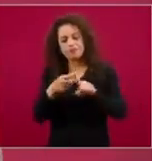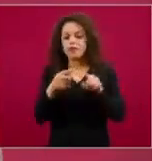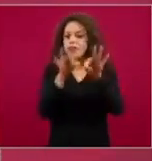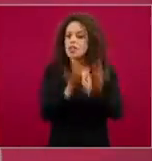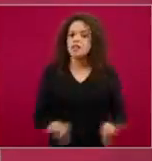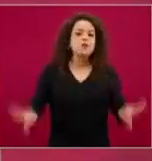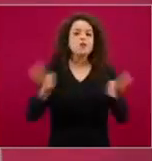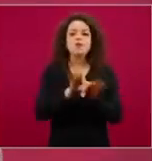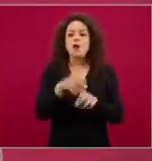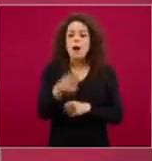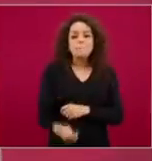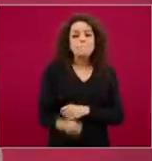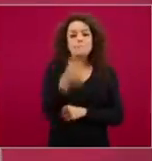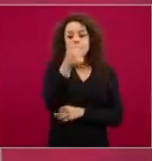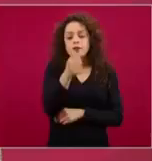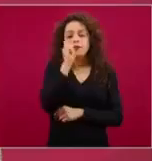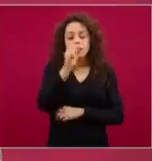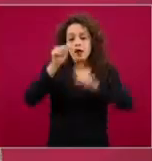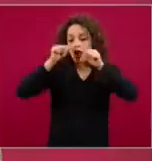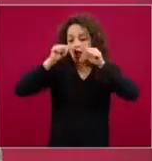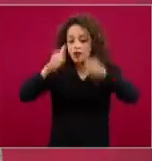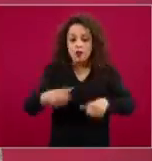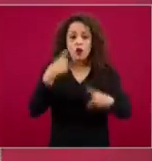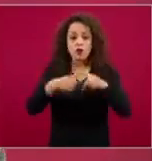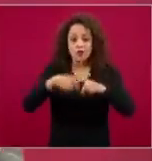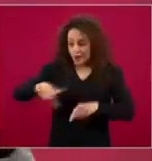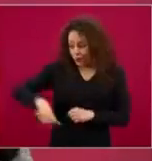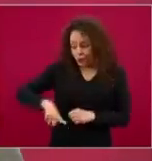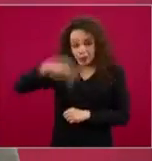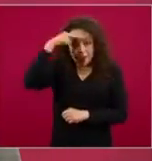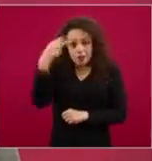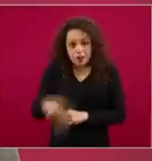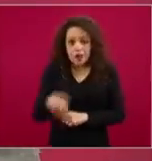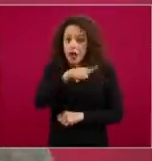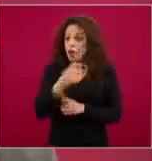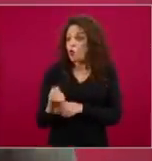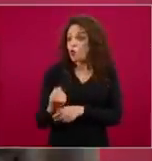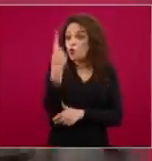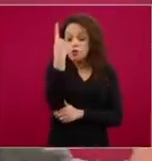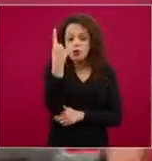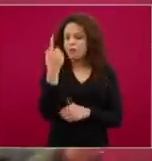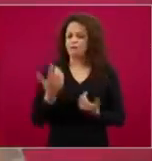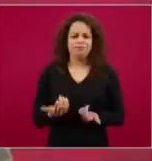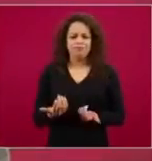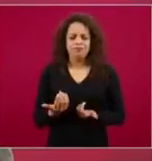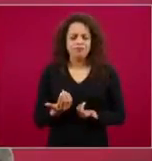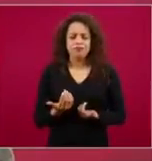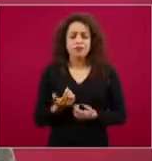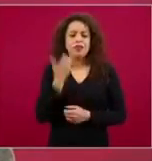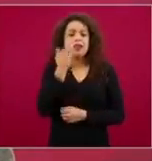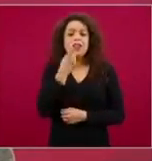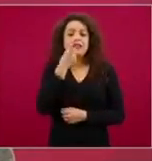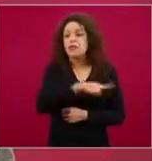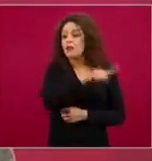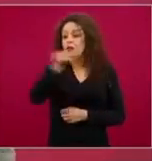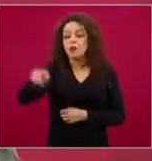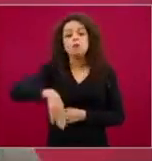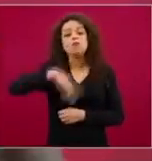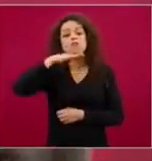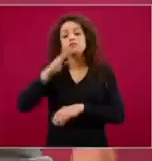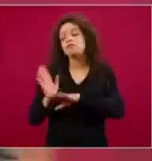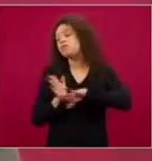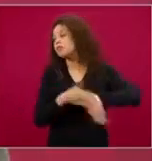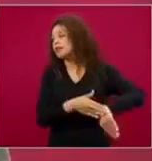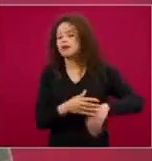principalísimo de la atención del Gobierno de México. No quiere decir que sean los únicos, y no quiere decir que no nos importe el resto de la población. Nos importan